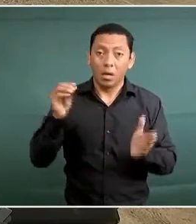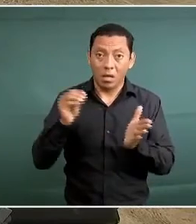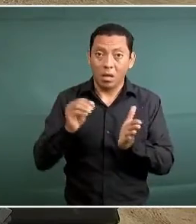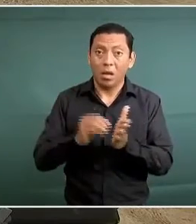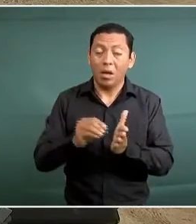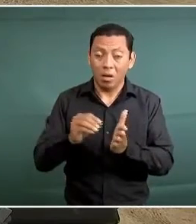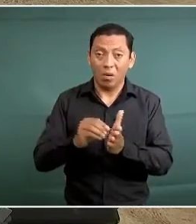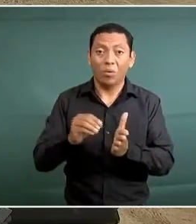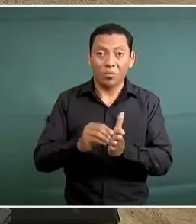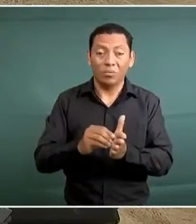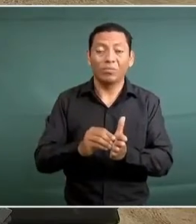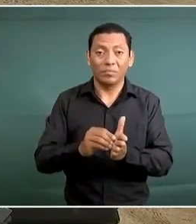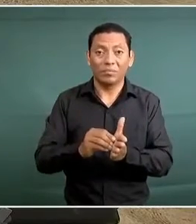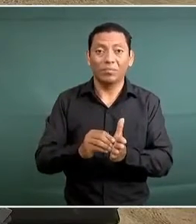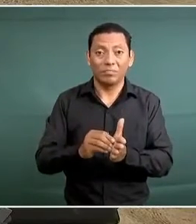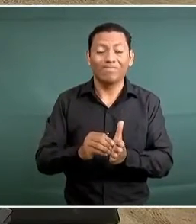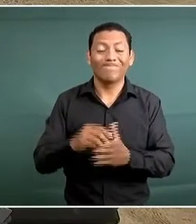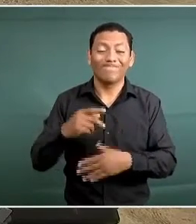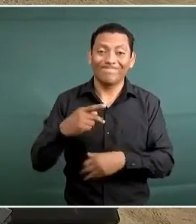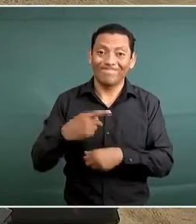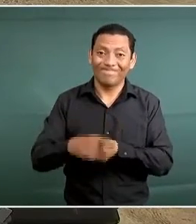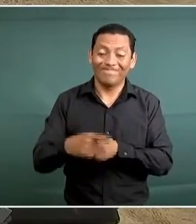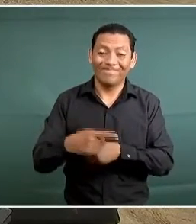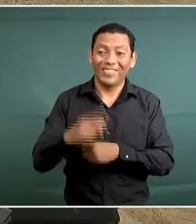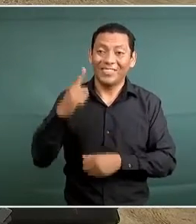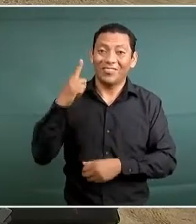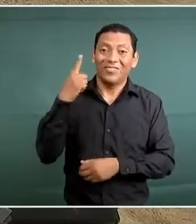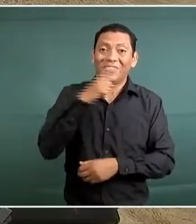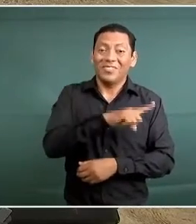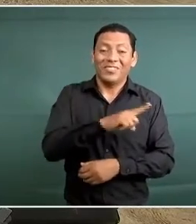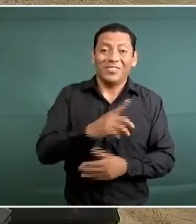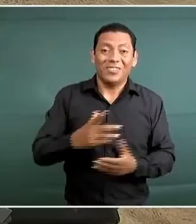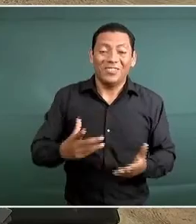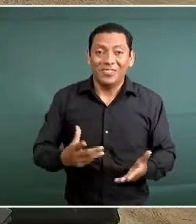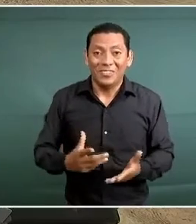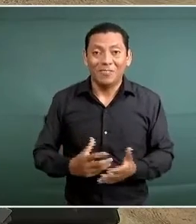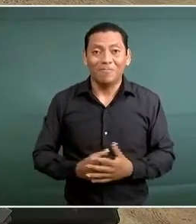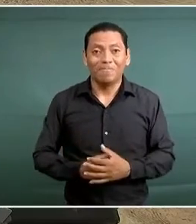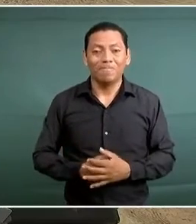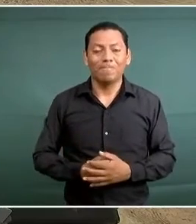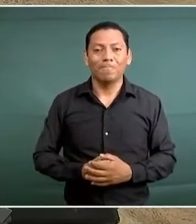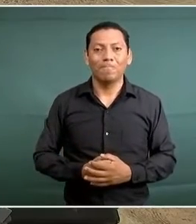terrible y